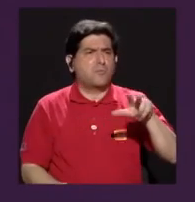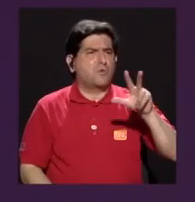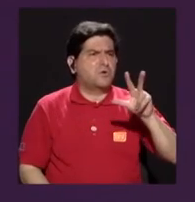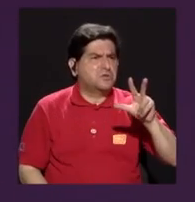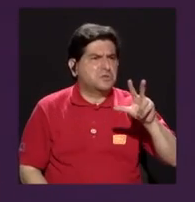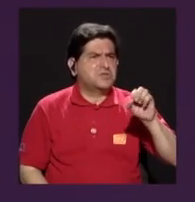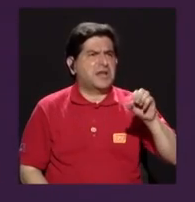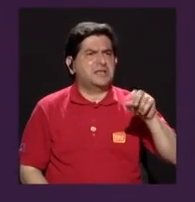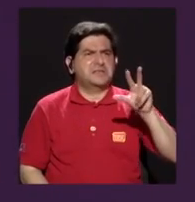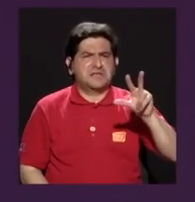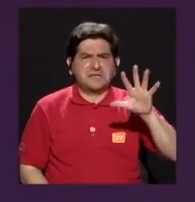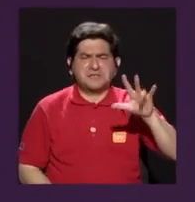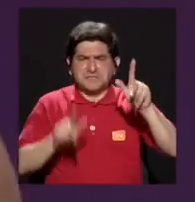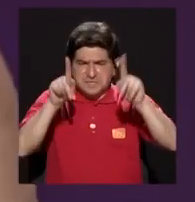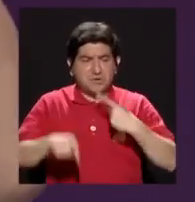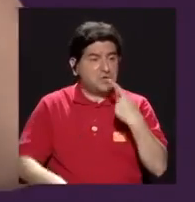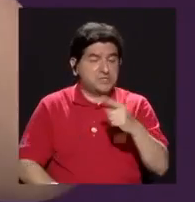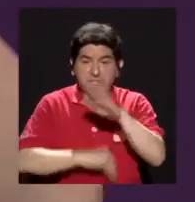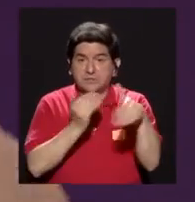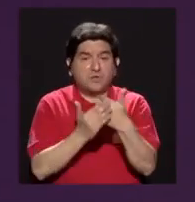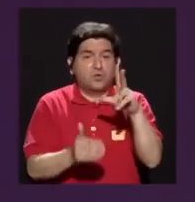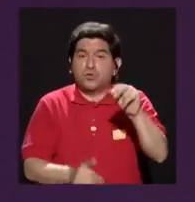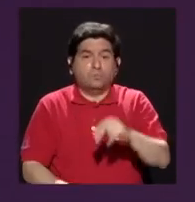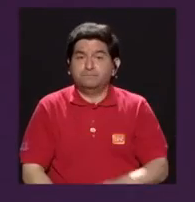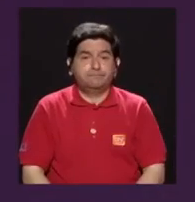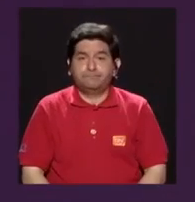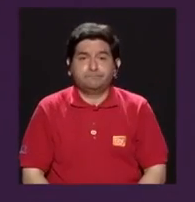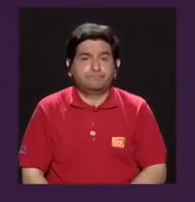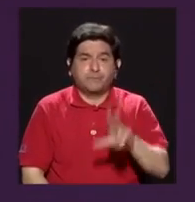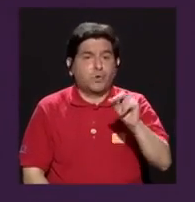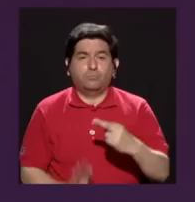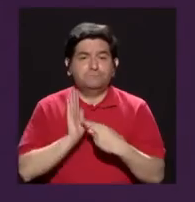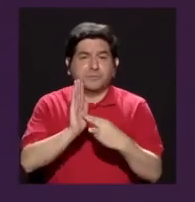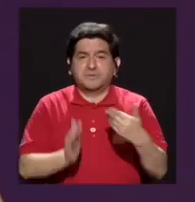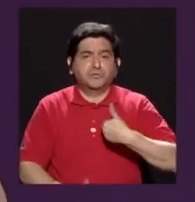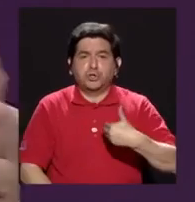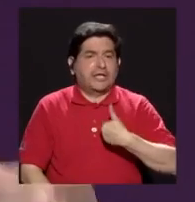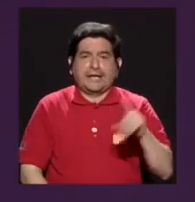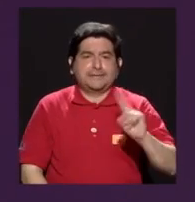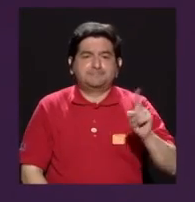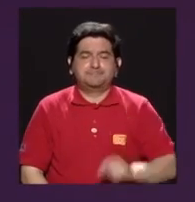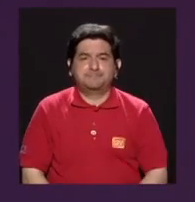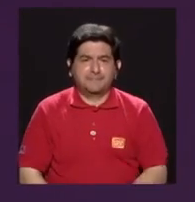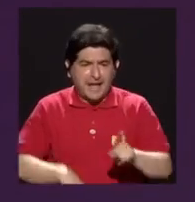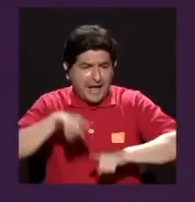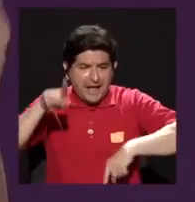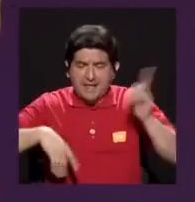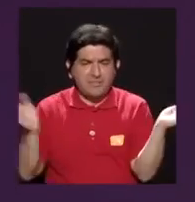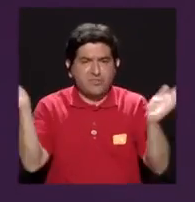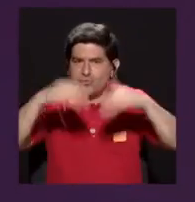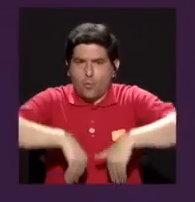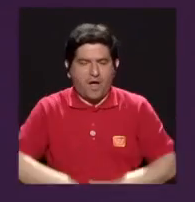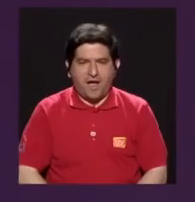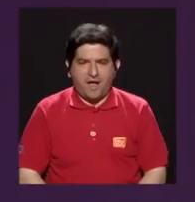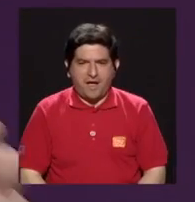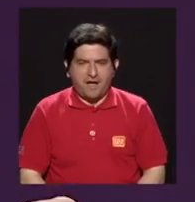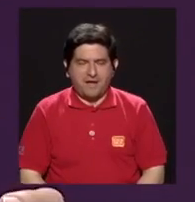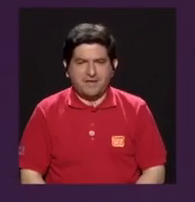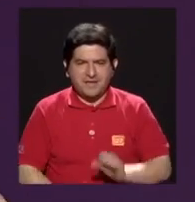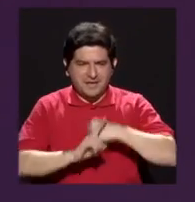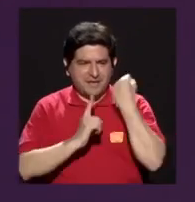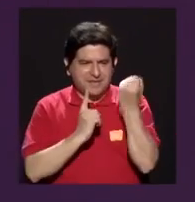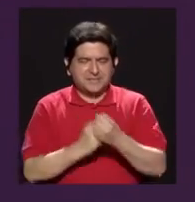35 personas y dijeron que no que efectivamente no están representadas entonces no hay la diversidad suficiente hay un marco